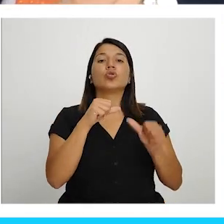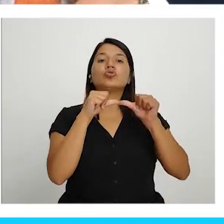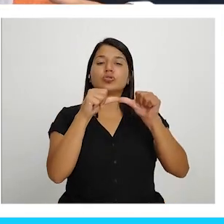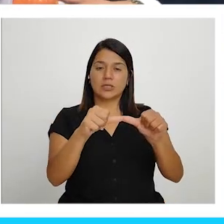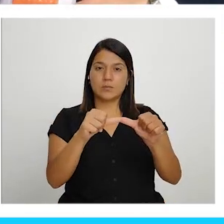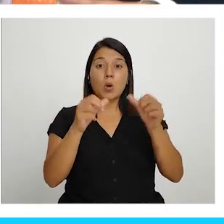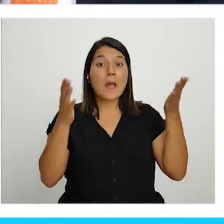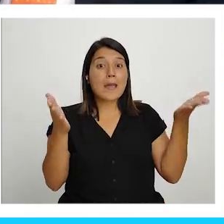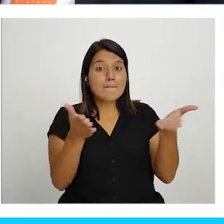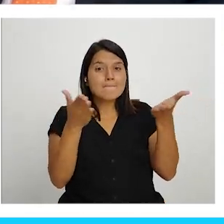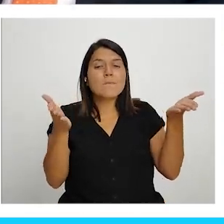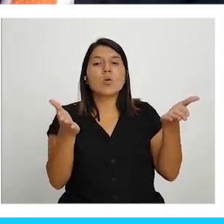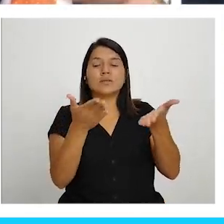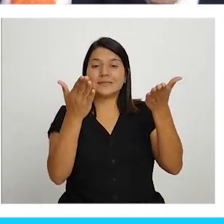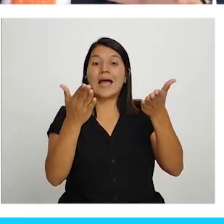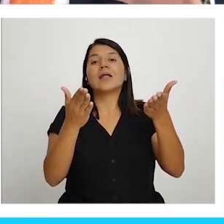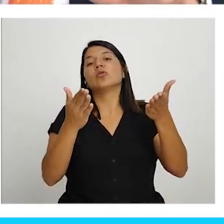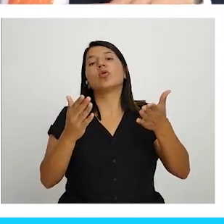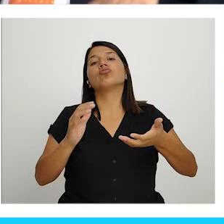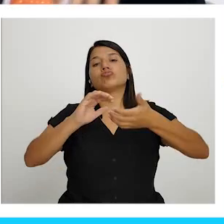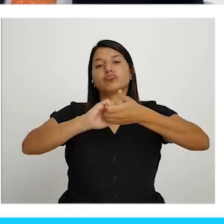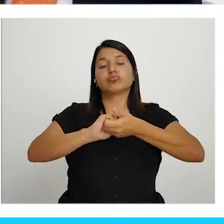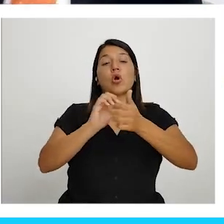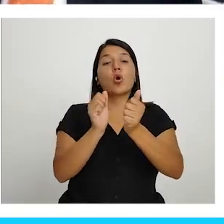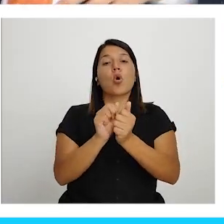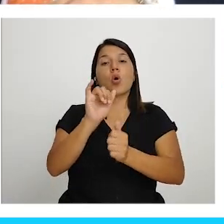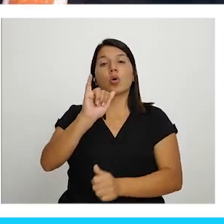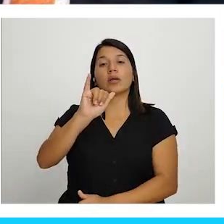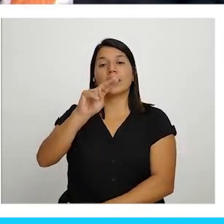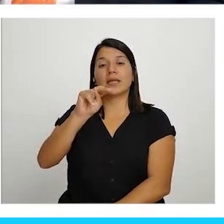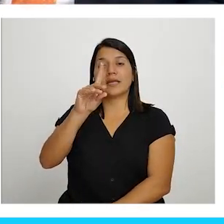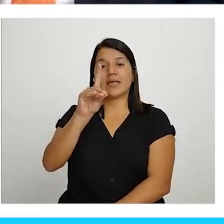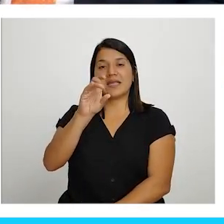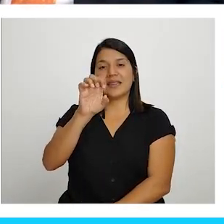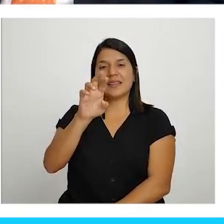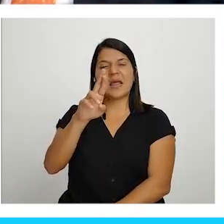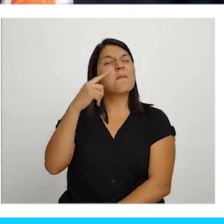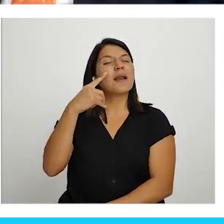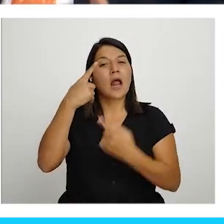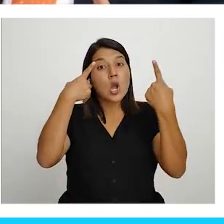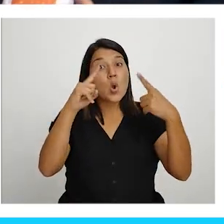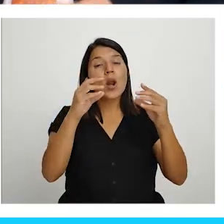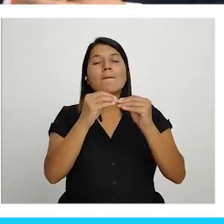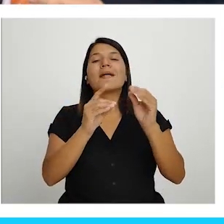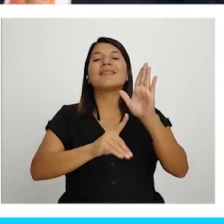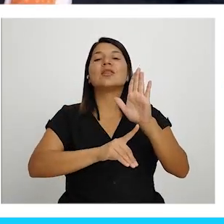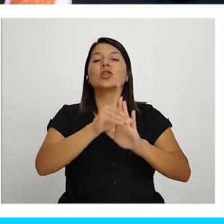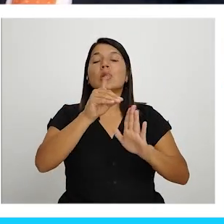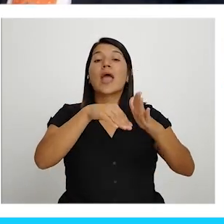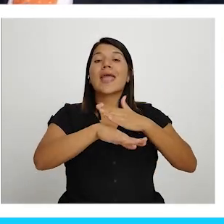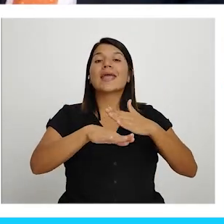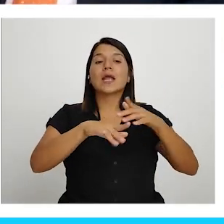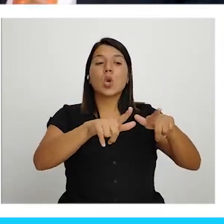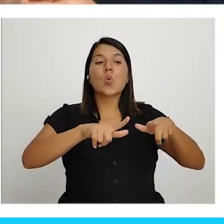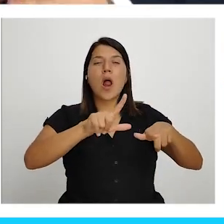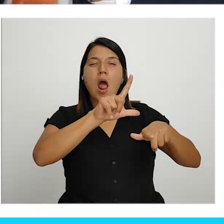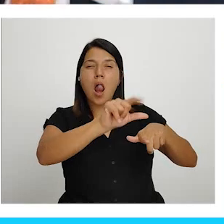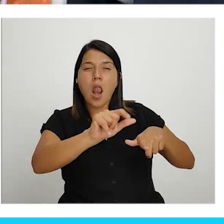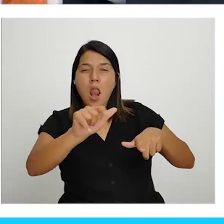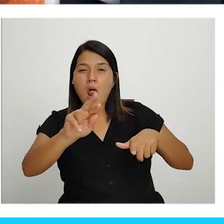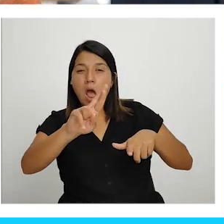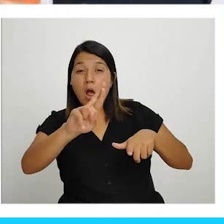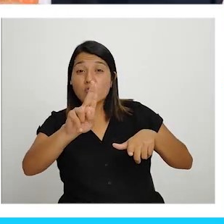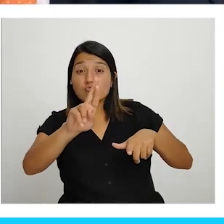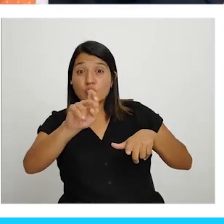impulso de alianzas con el INDER para llevar más desarrollo a la parte rural del país, porque hoy por